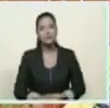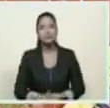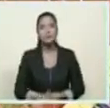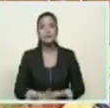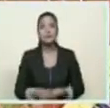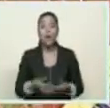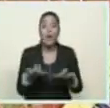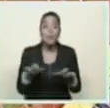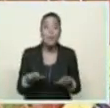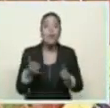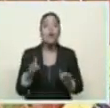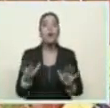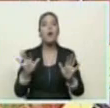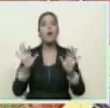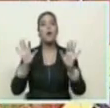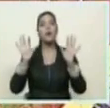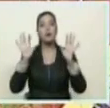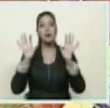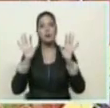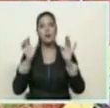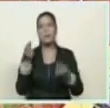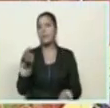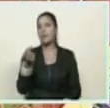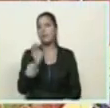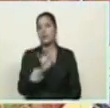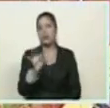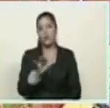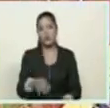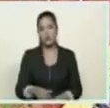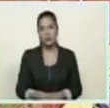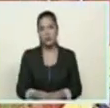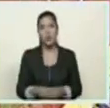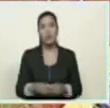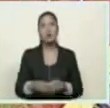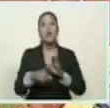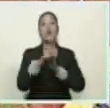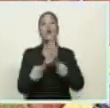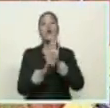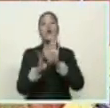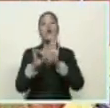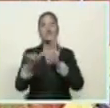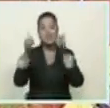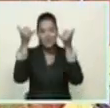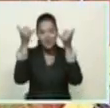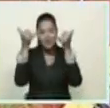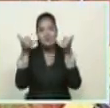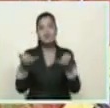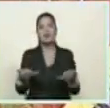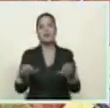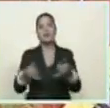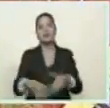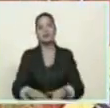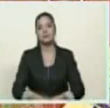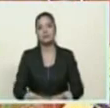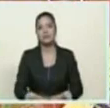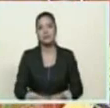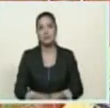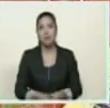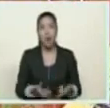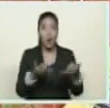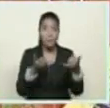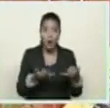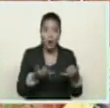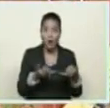por ahora por ninguno constituyente ya por